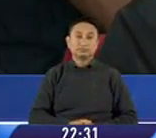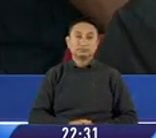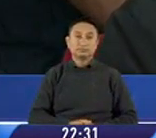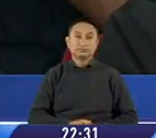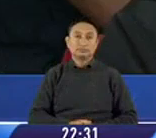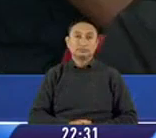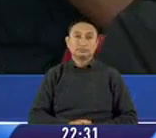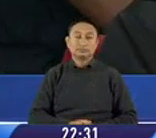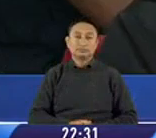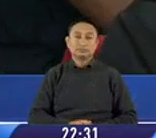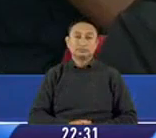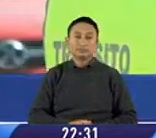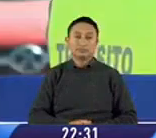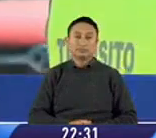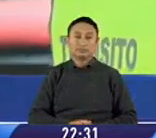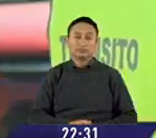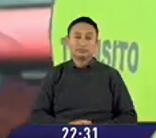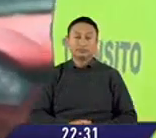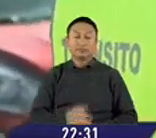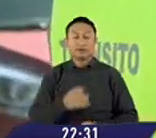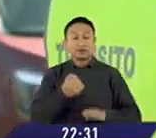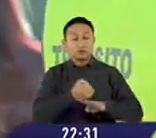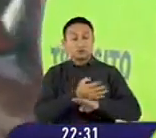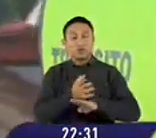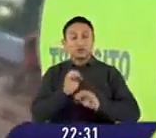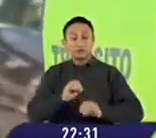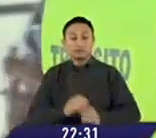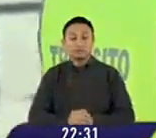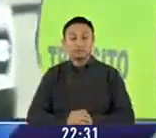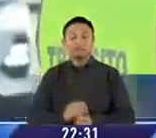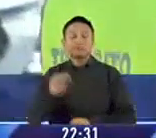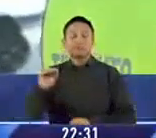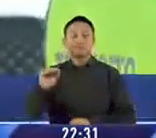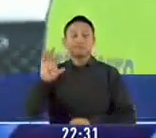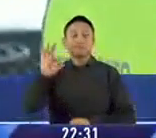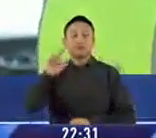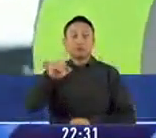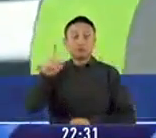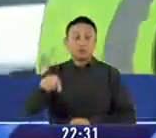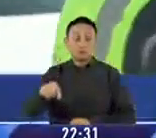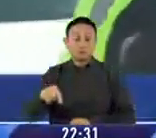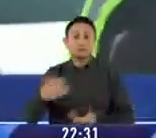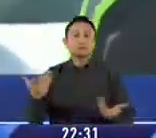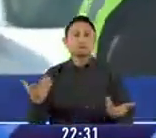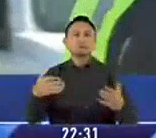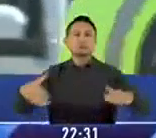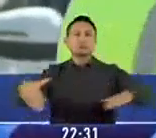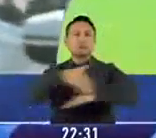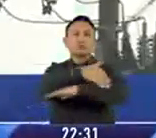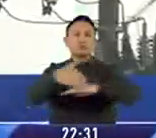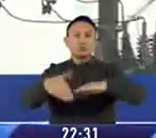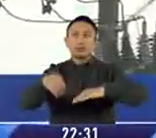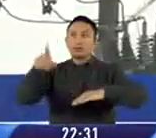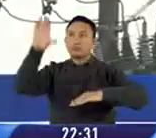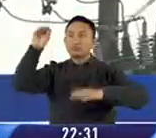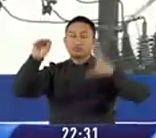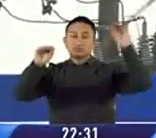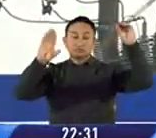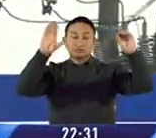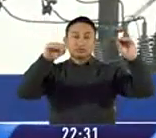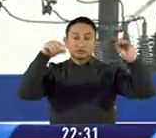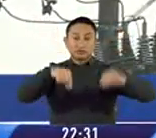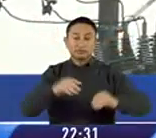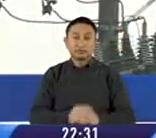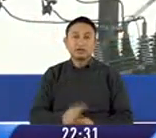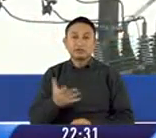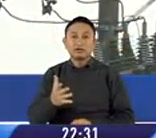enviamos a que se solucione algún inconveniente. Recomiendan también reportar al ECU 911 aquellas intersecciones cuyos semáforos están apagados y no